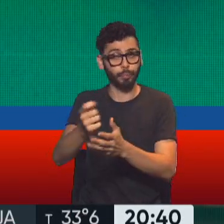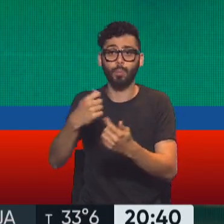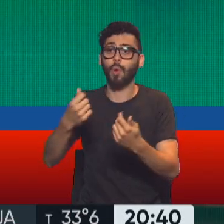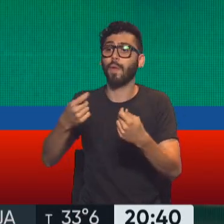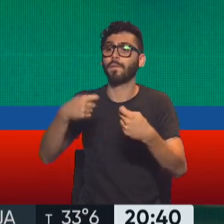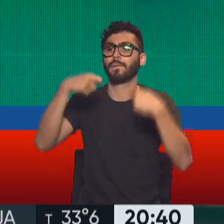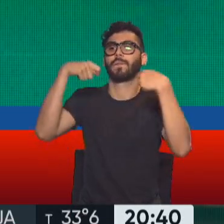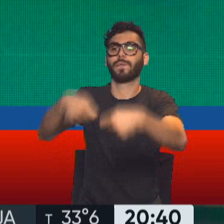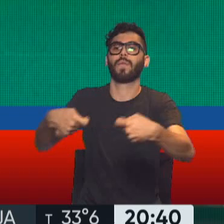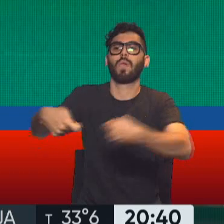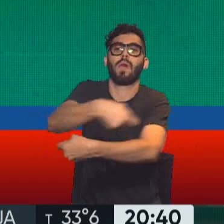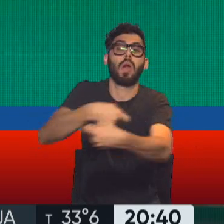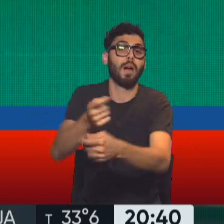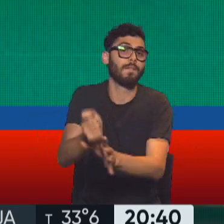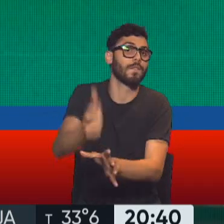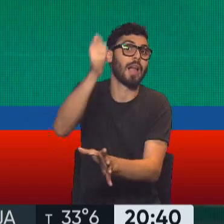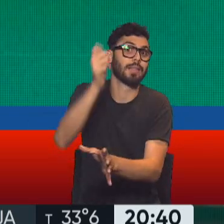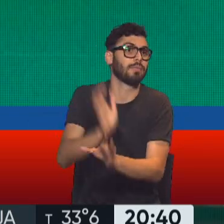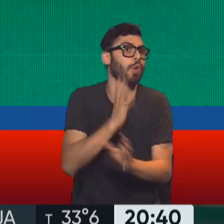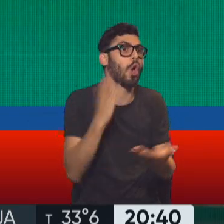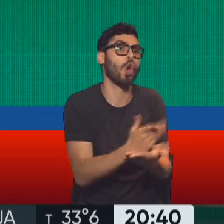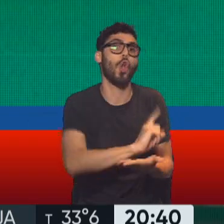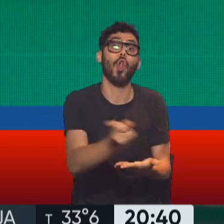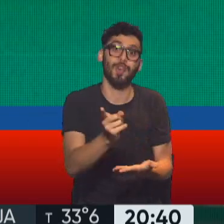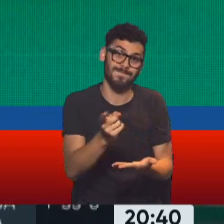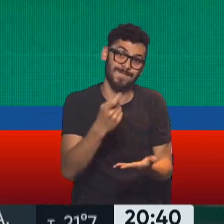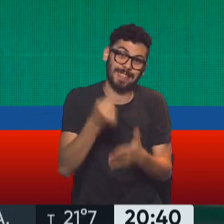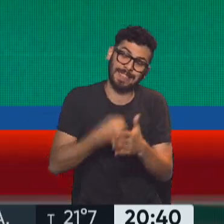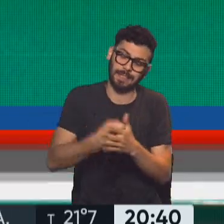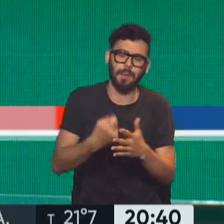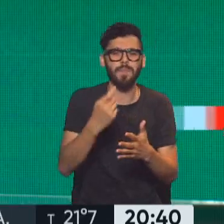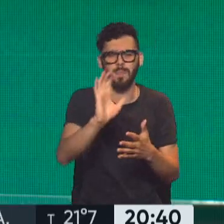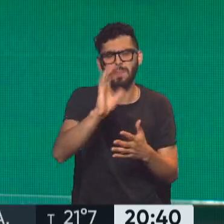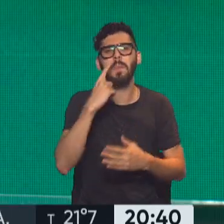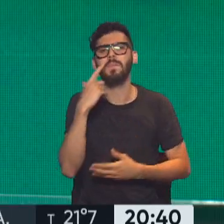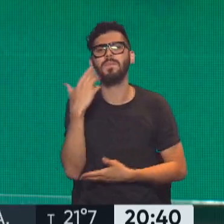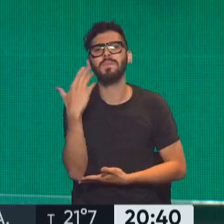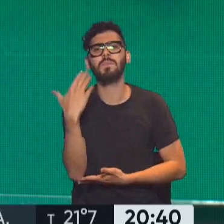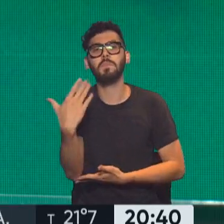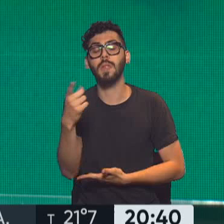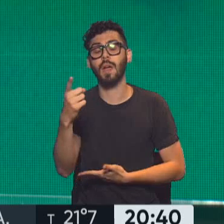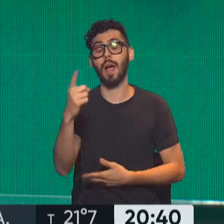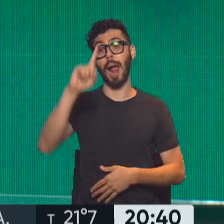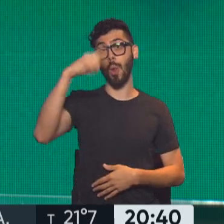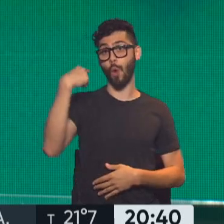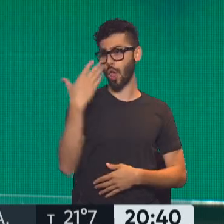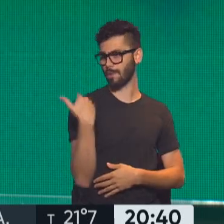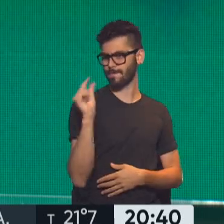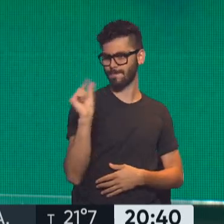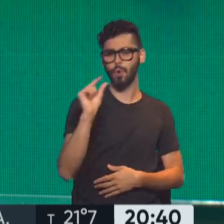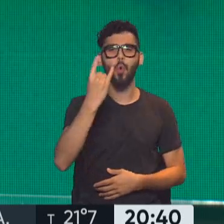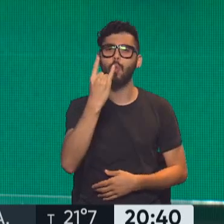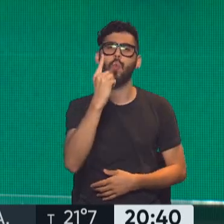camino a tomar y no la producción. Vamos a compartir parte de lo que decía el presidente Alberto Fernández hace instantes en la